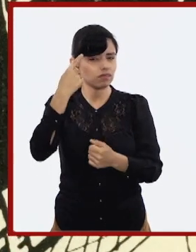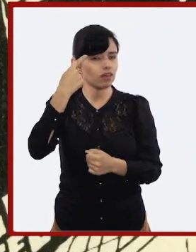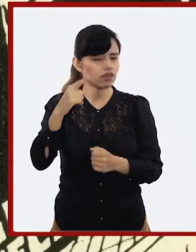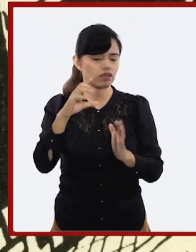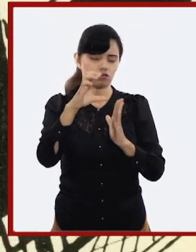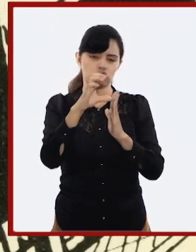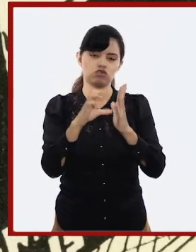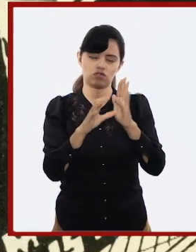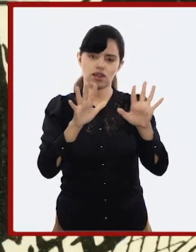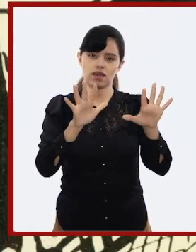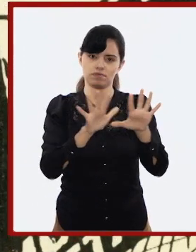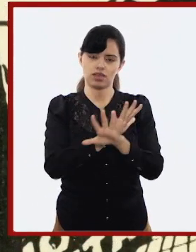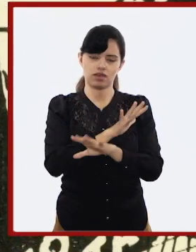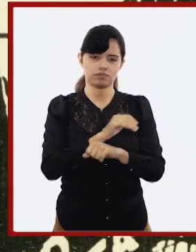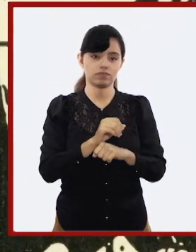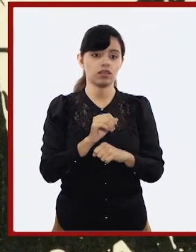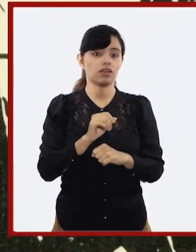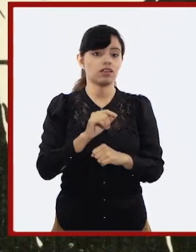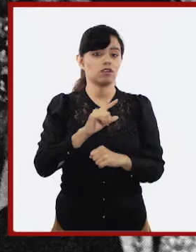fue hasta